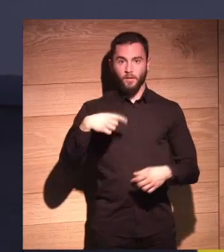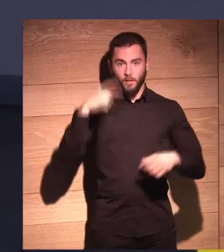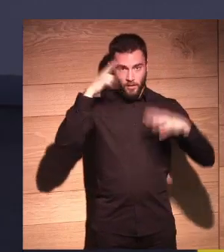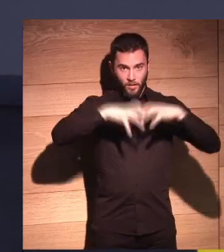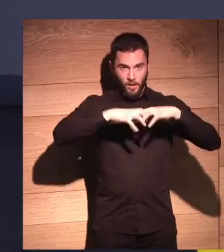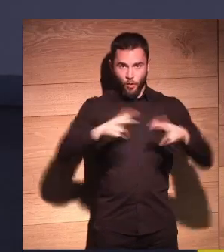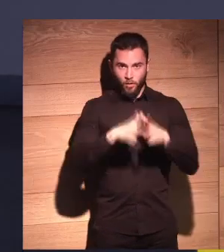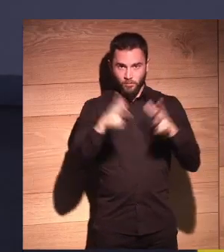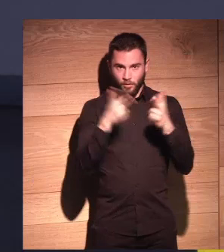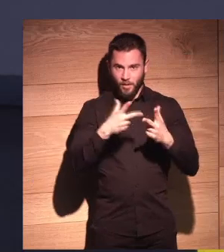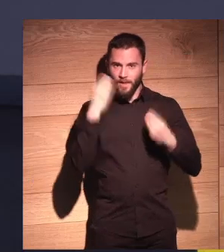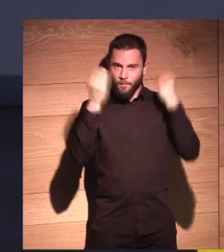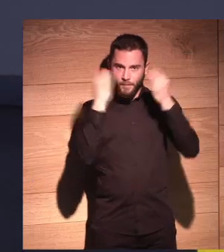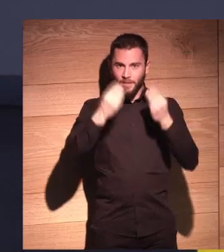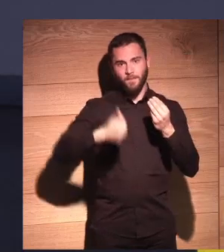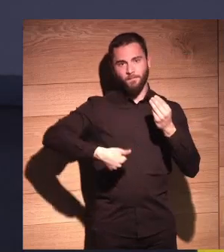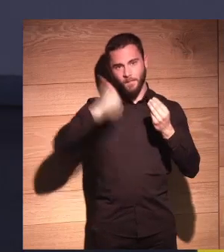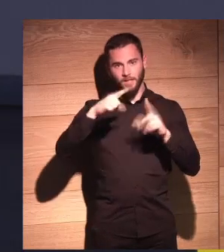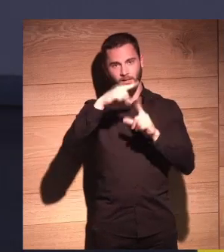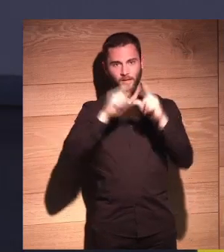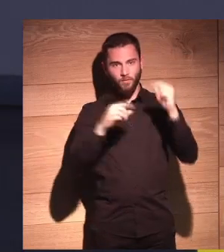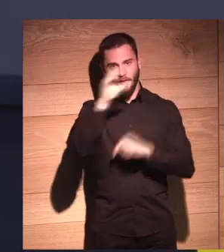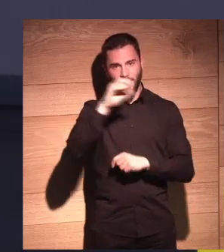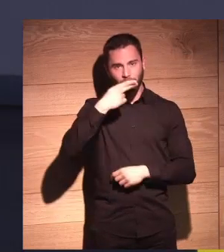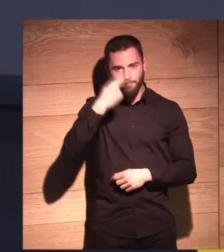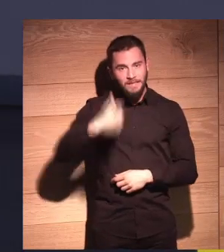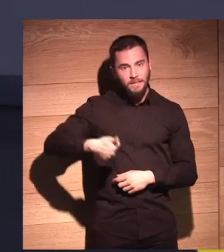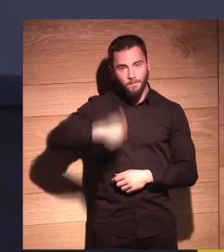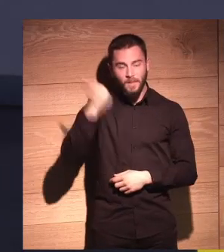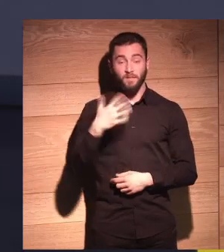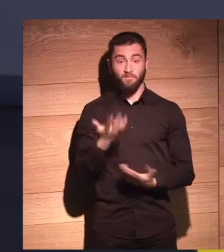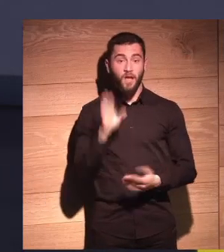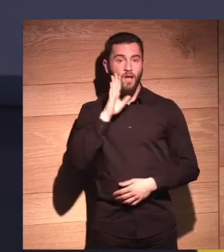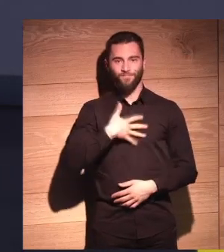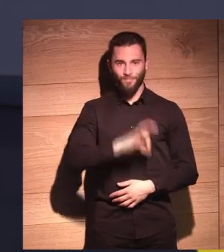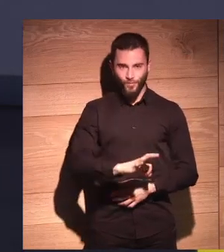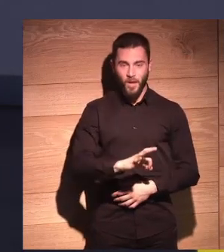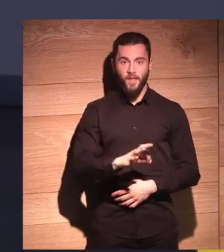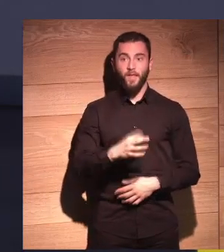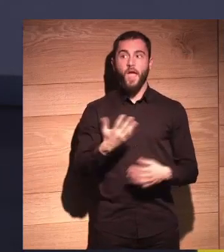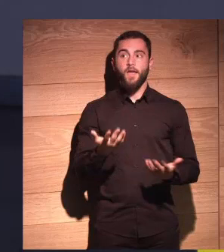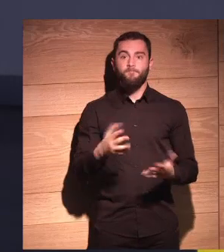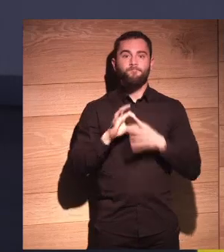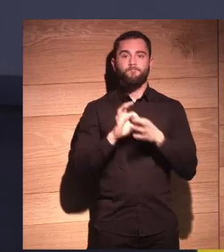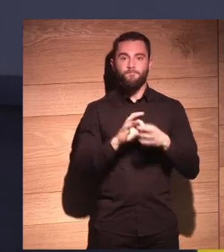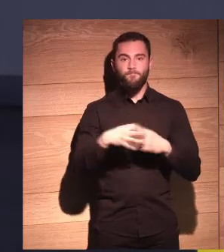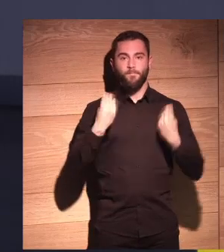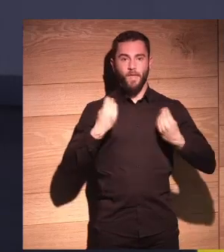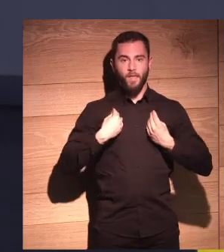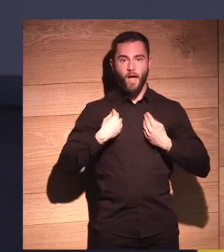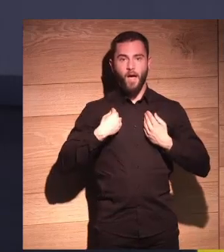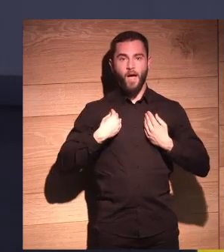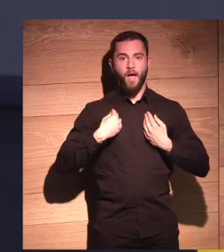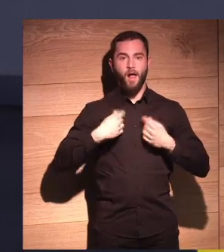en la sociedad sobre la neurociencia. Probablemente por eso, también porque la vida se va alargando y todo el mundo